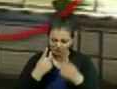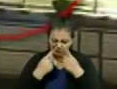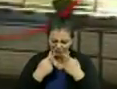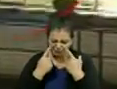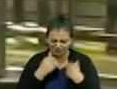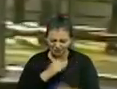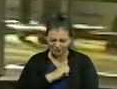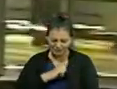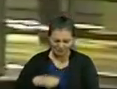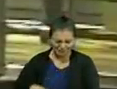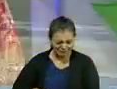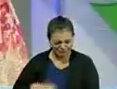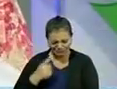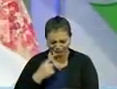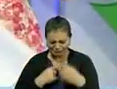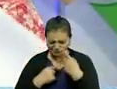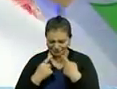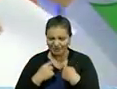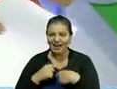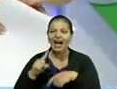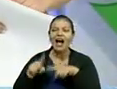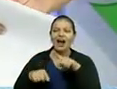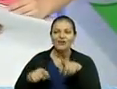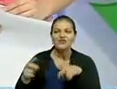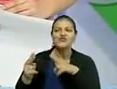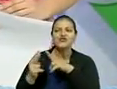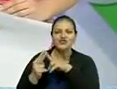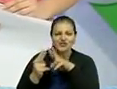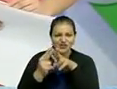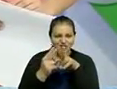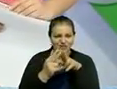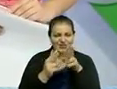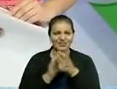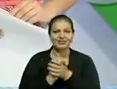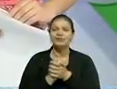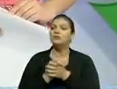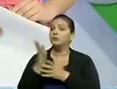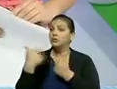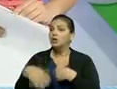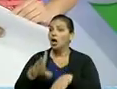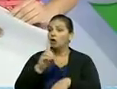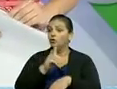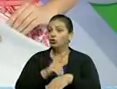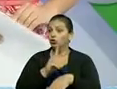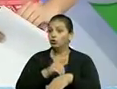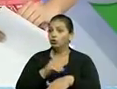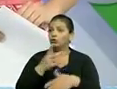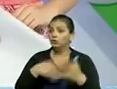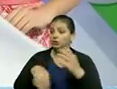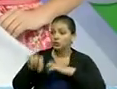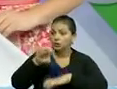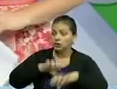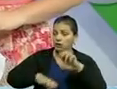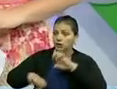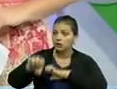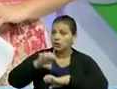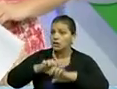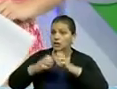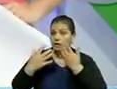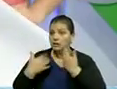¿no? Pero ha ido al proctólogo usted. Todavía no le toca, ¿no? Pero ya mismo le toca. Tiene que ver,